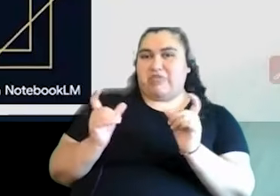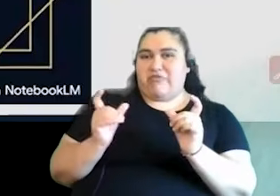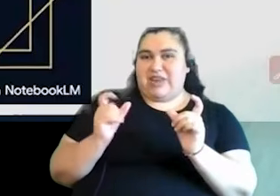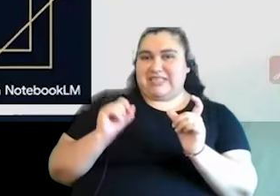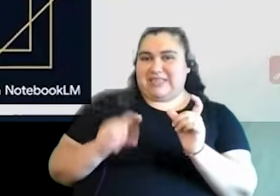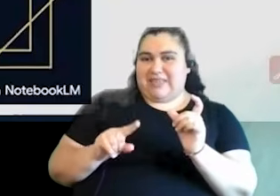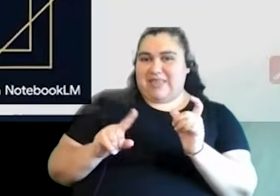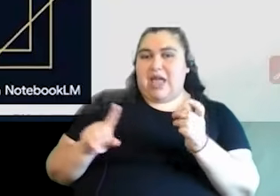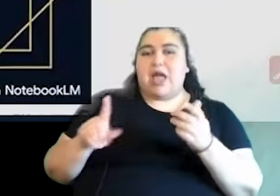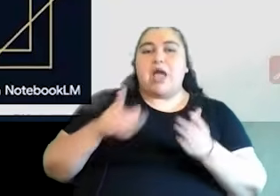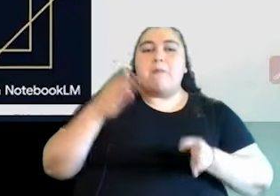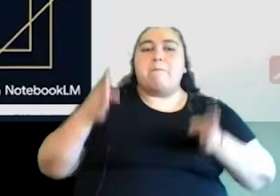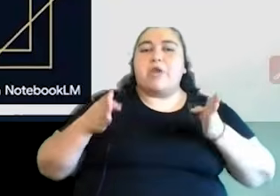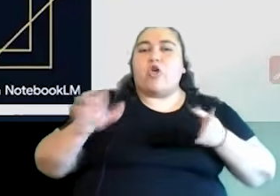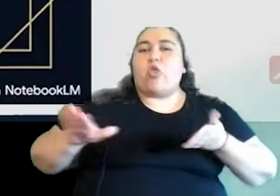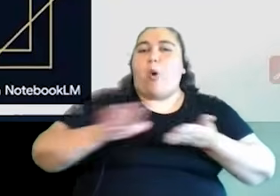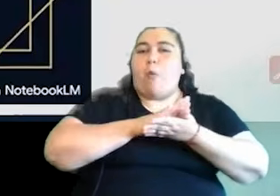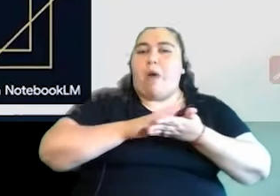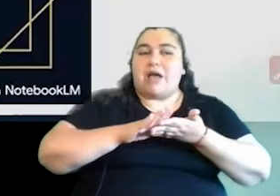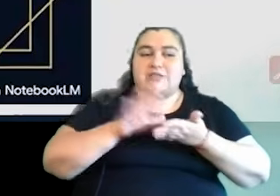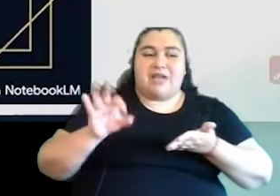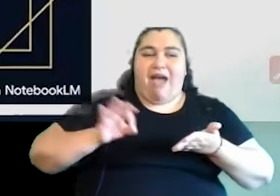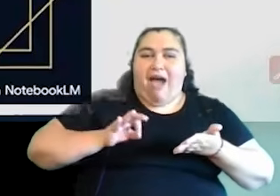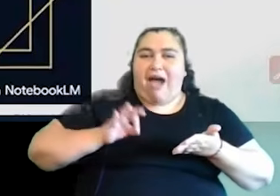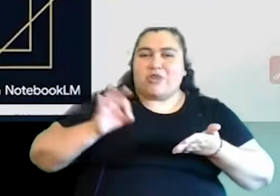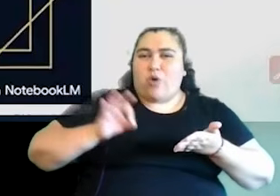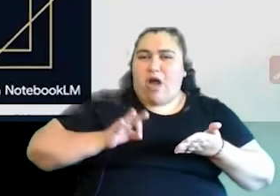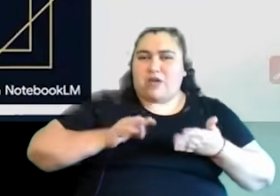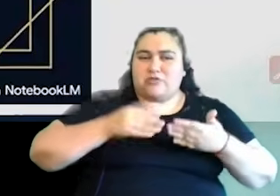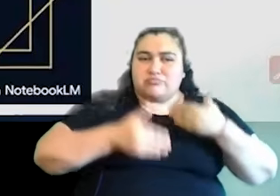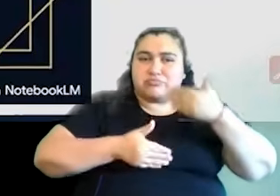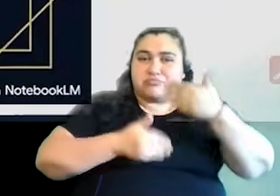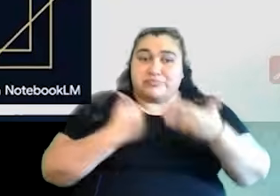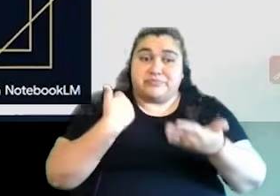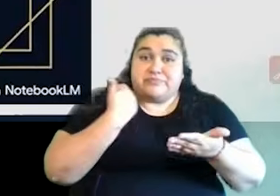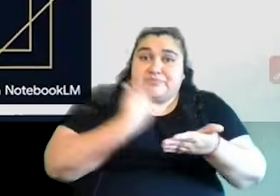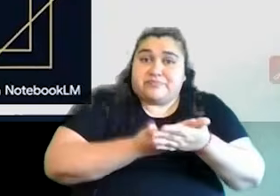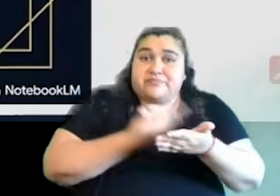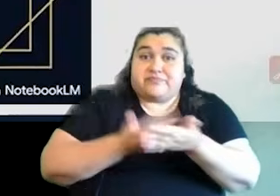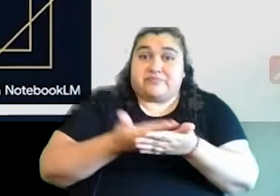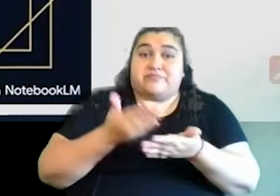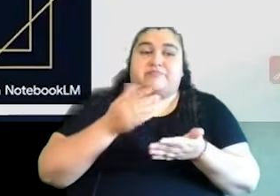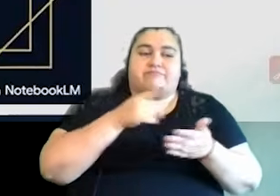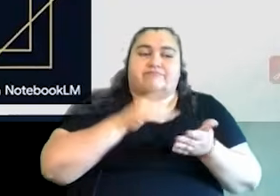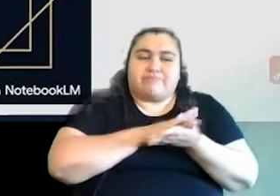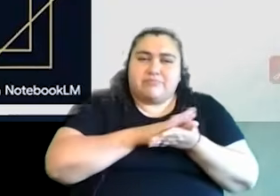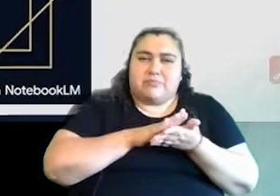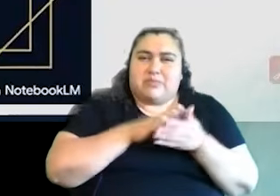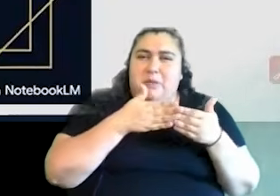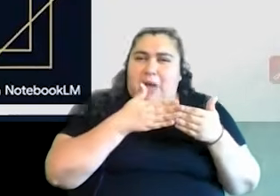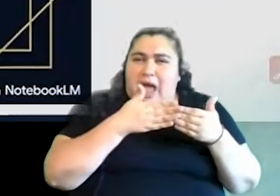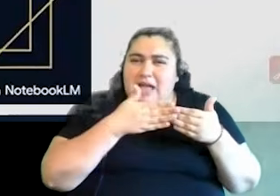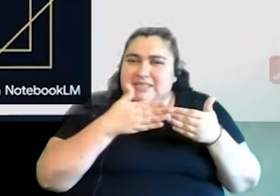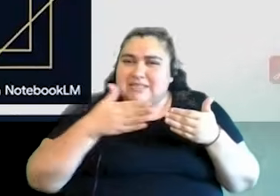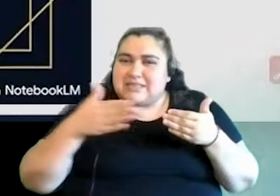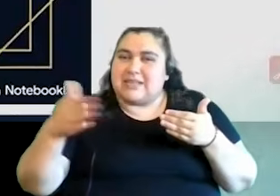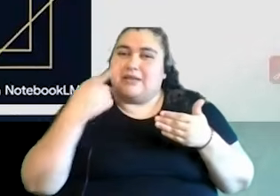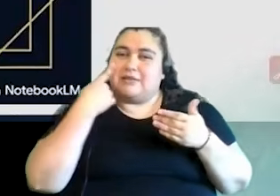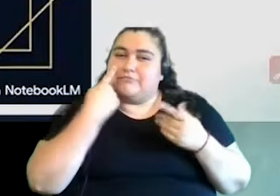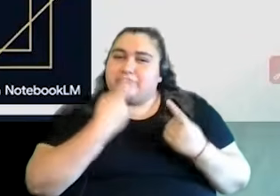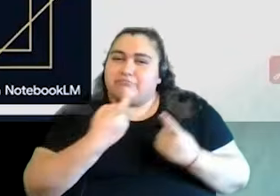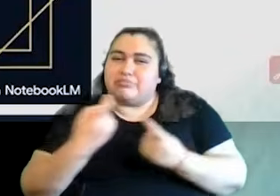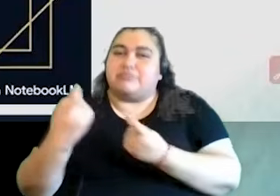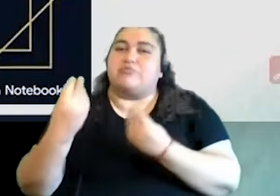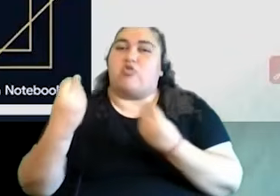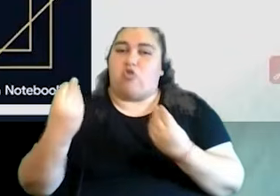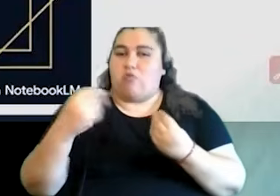se va actualizando año tras año a medida que se presenta la nueva declaración jurada. Esta presunción de exactitud aplica tanto para ganancias como